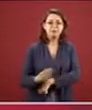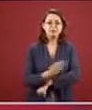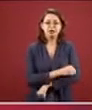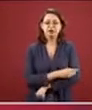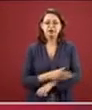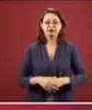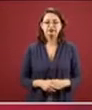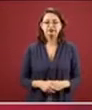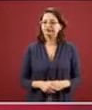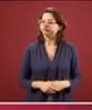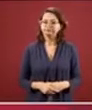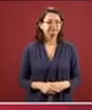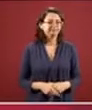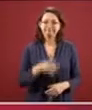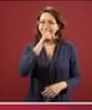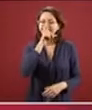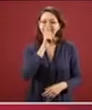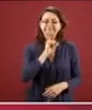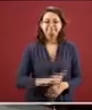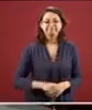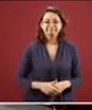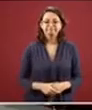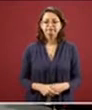por ley, y no es cierto.